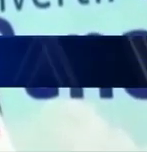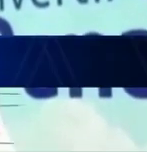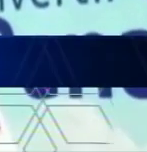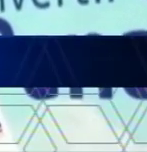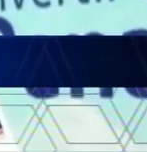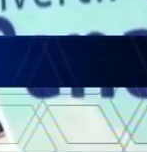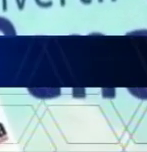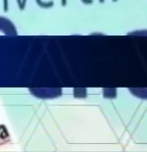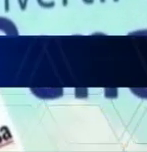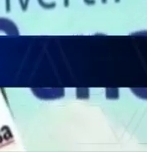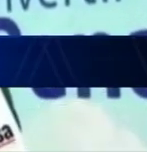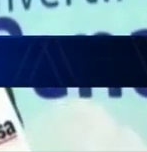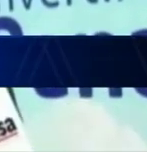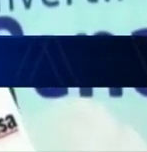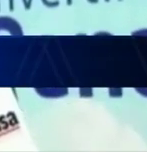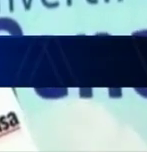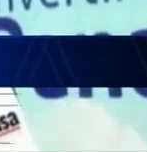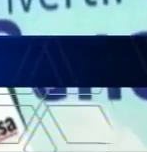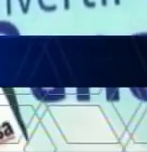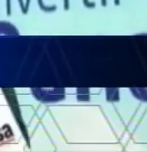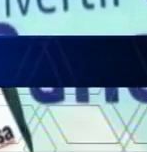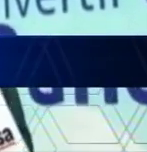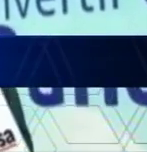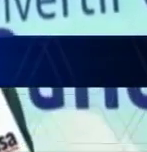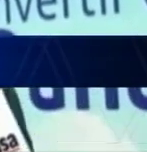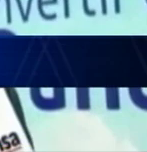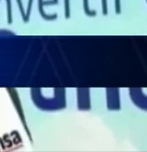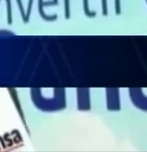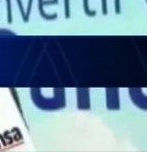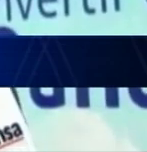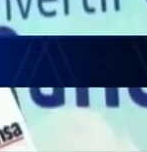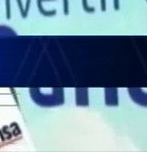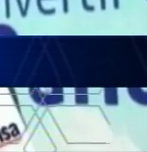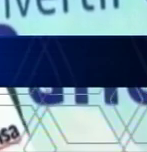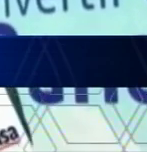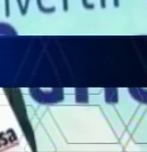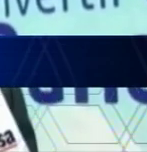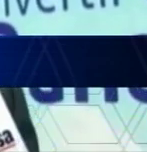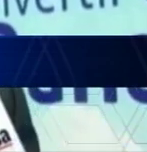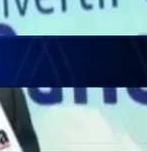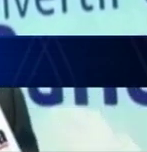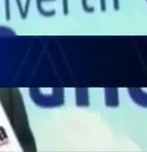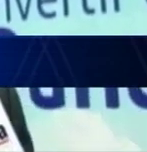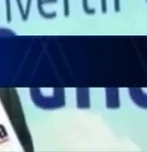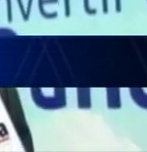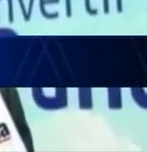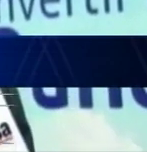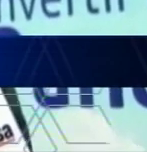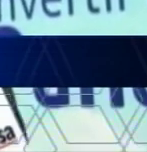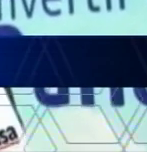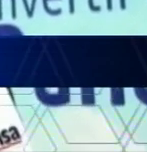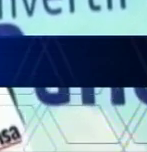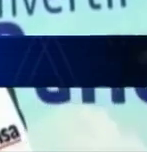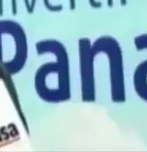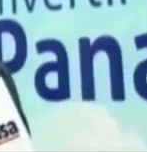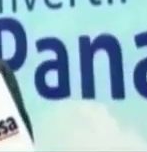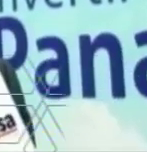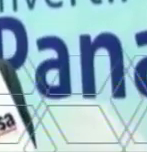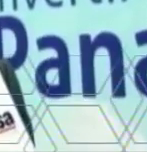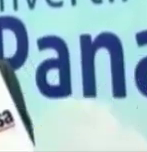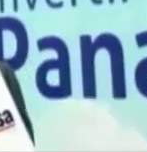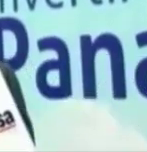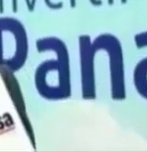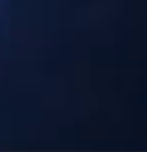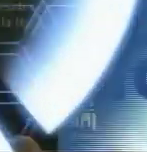Deseos de paz. Embajador de España, Jesús Silva, reiteró que su país respeta todos los procesos internos de